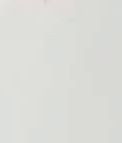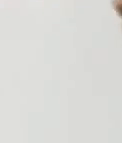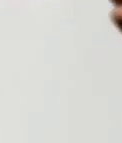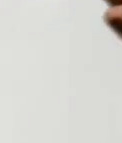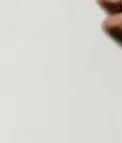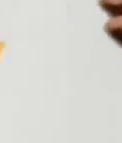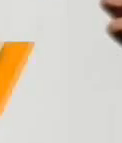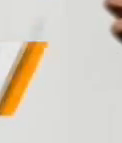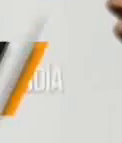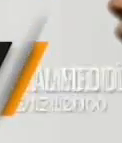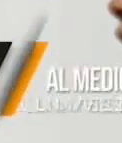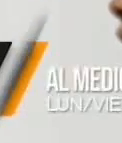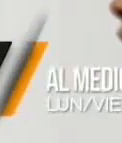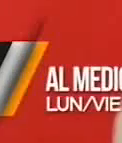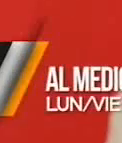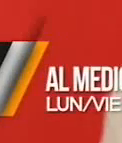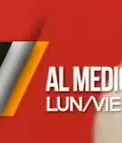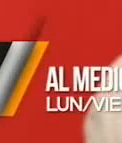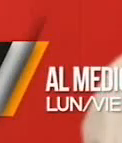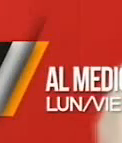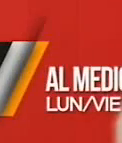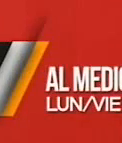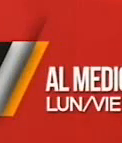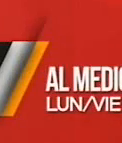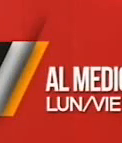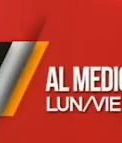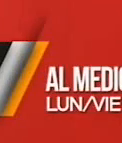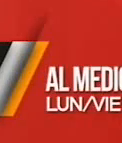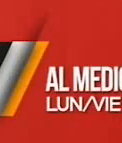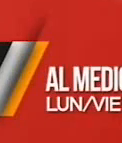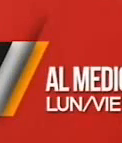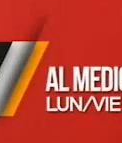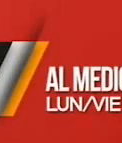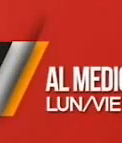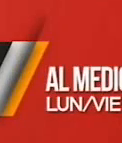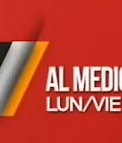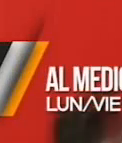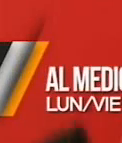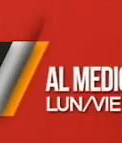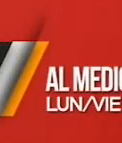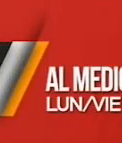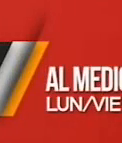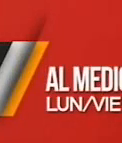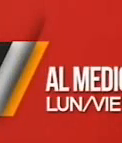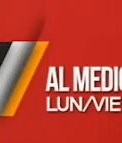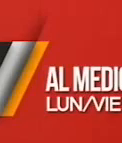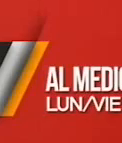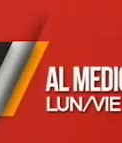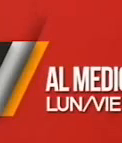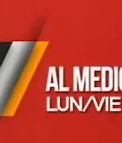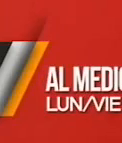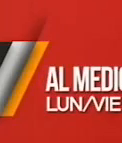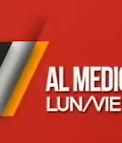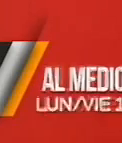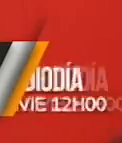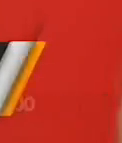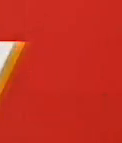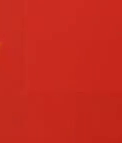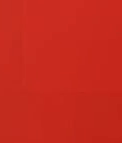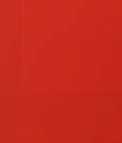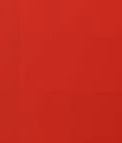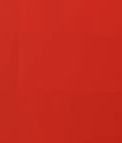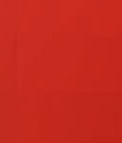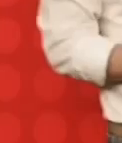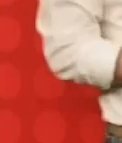mensaje a nuestras redes sociales. Y si aún te quedan dudas, puedes llamarnos en vivo y en directo para hablar con nuestros